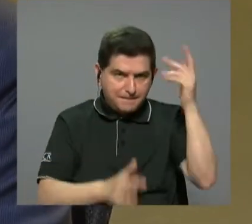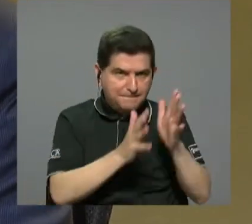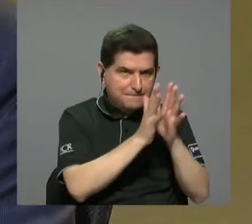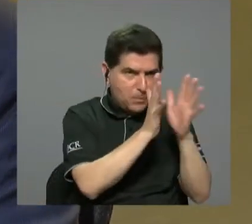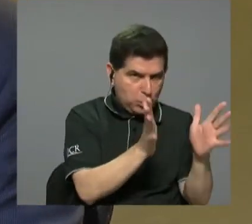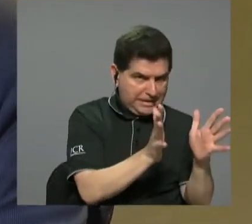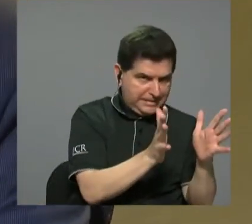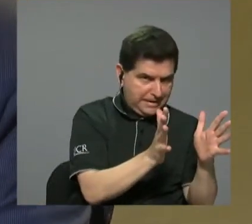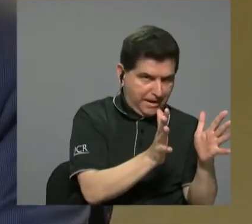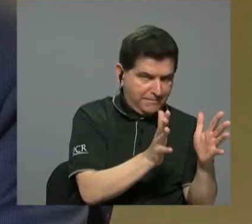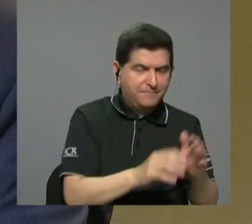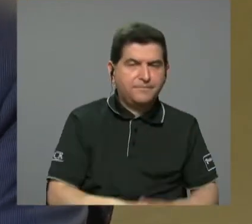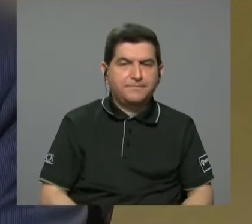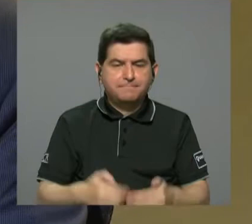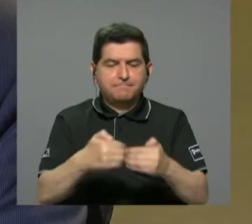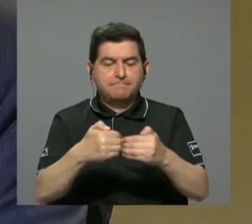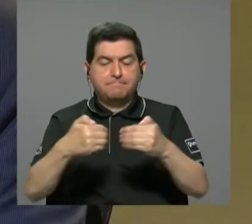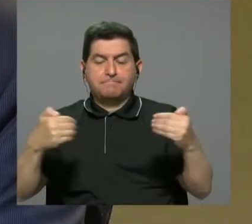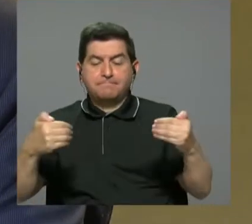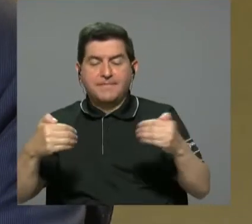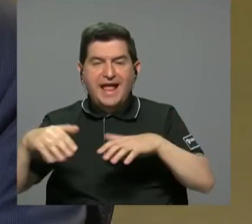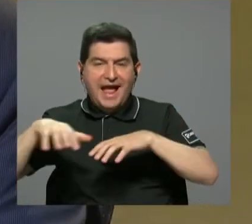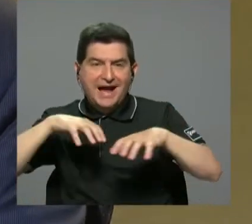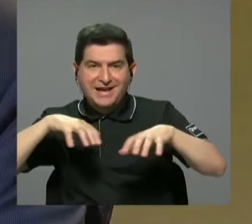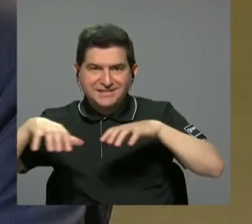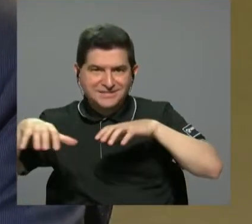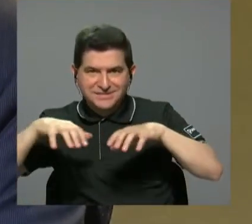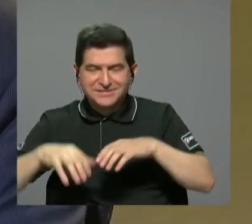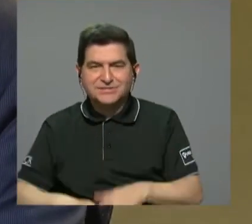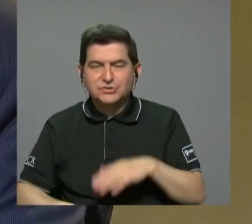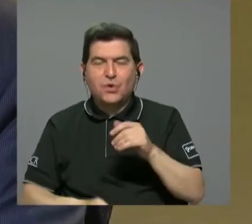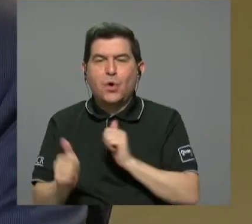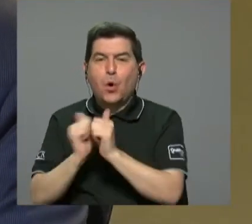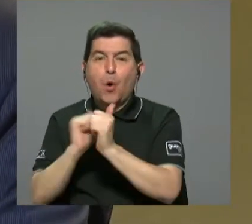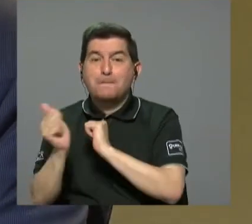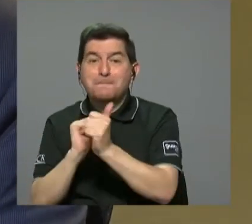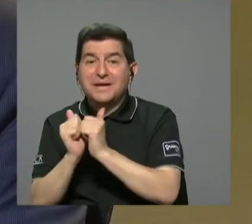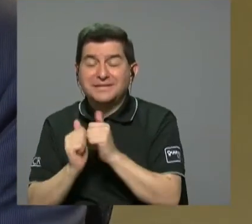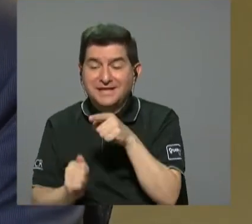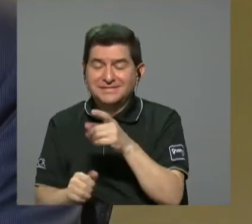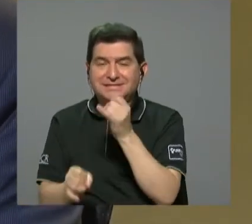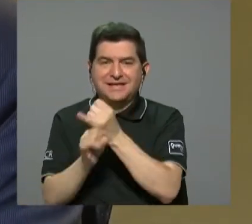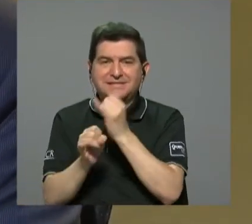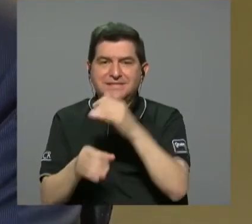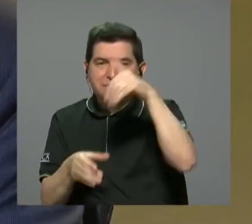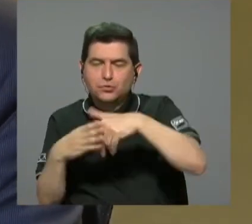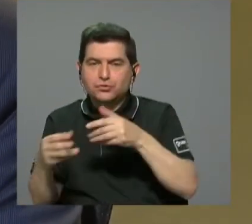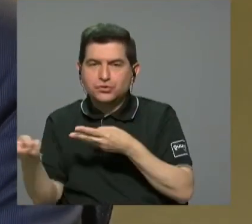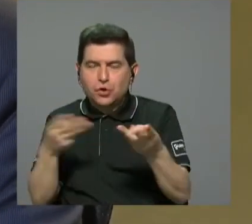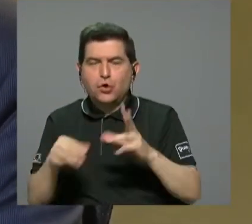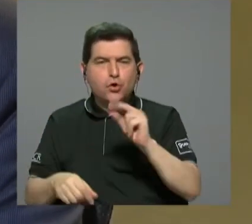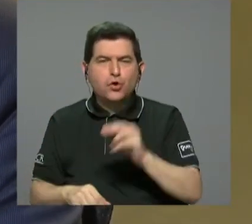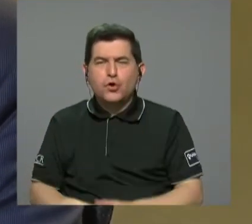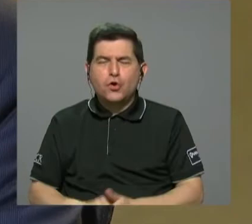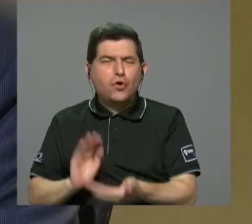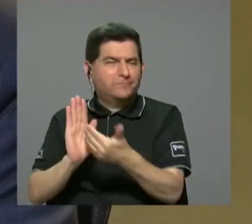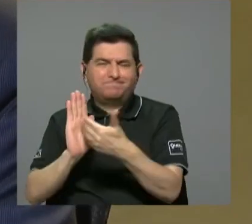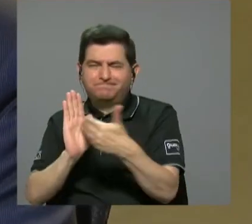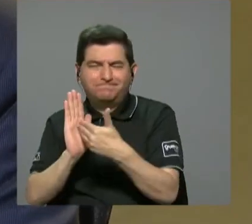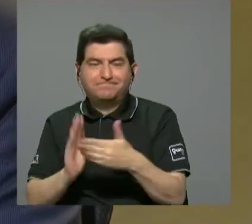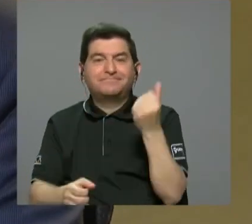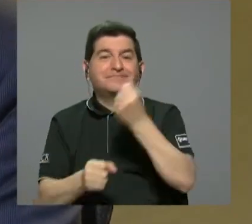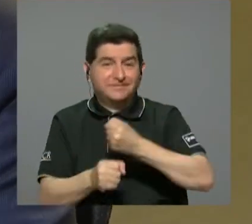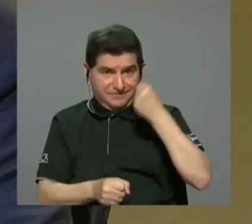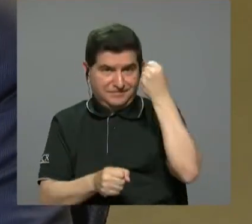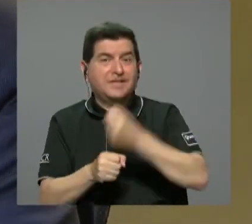pública de la acción en competencia de esas entidades en los mercados para que no hayan distorsiones. Entonces son tareas